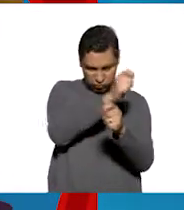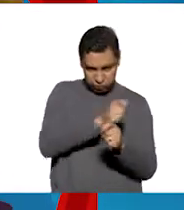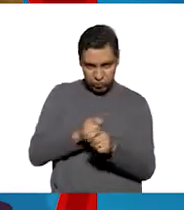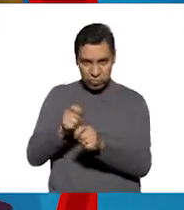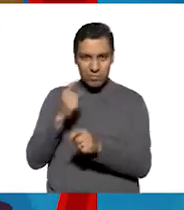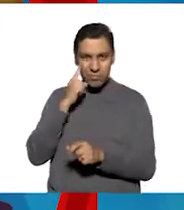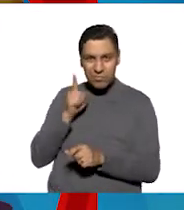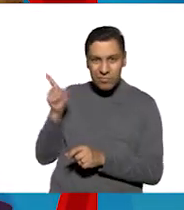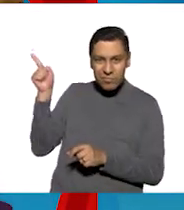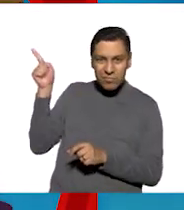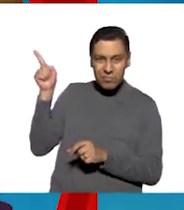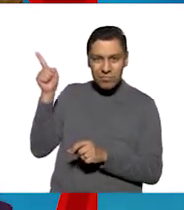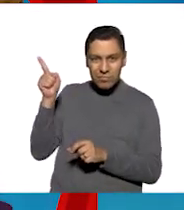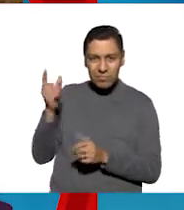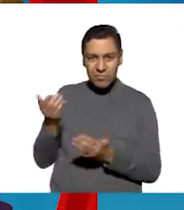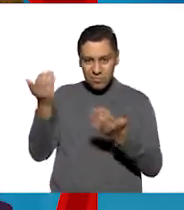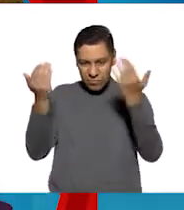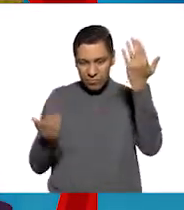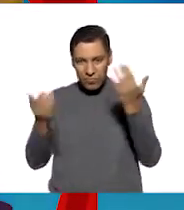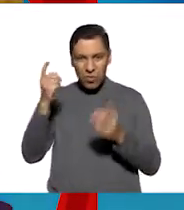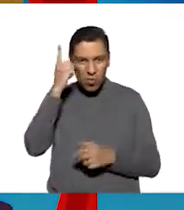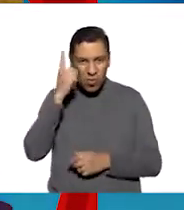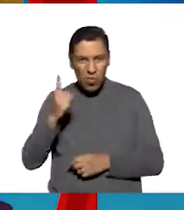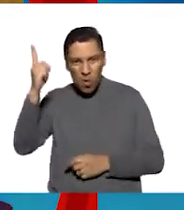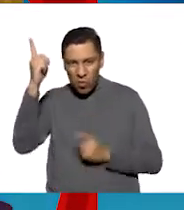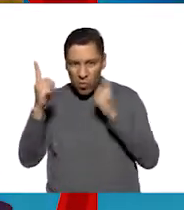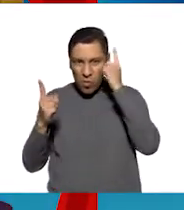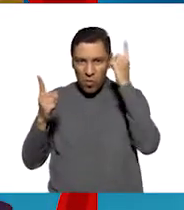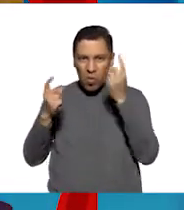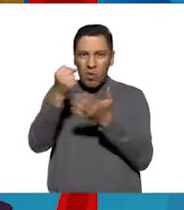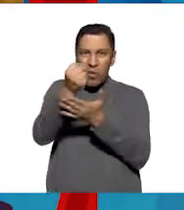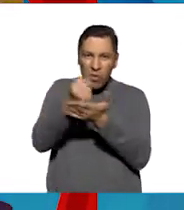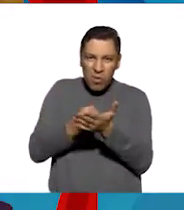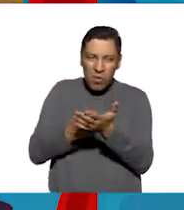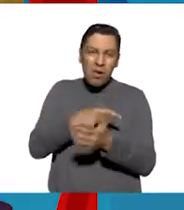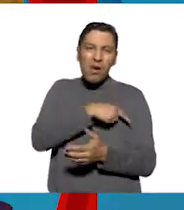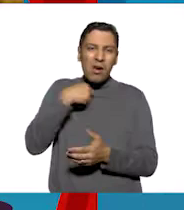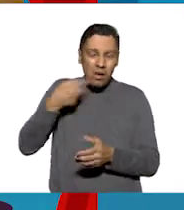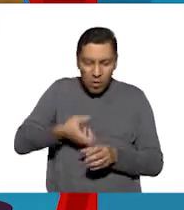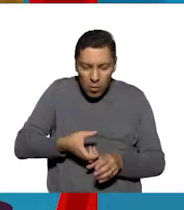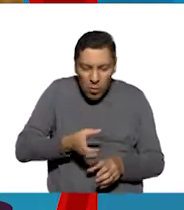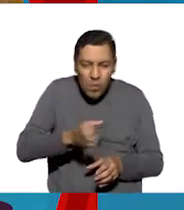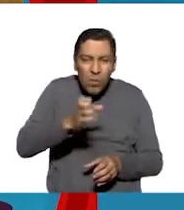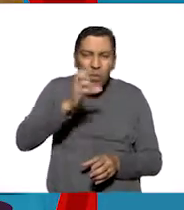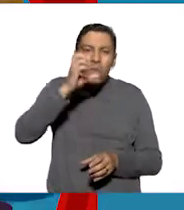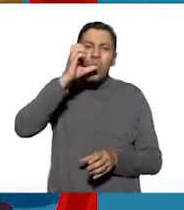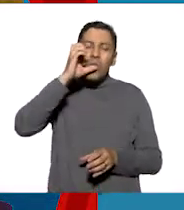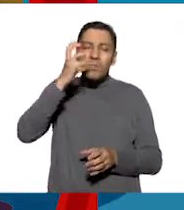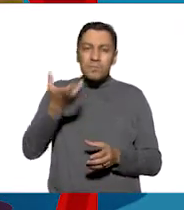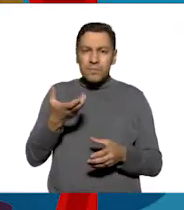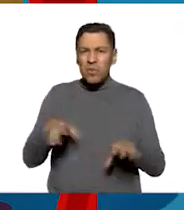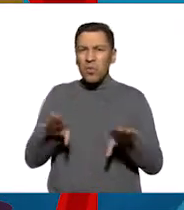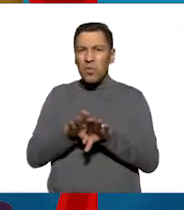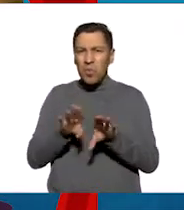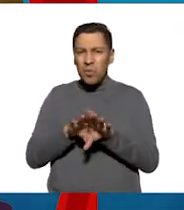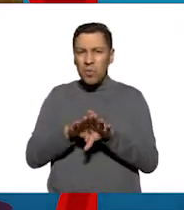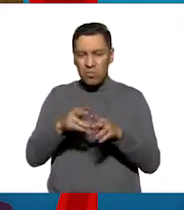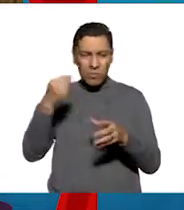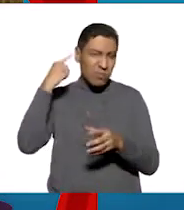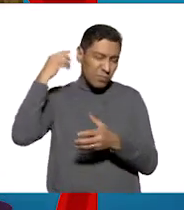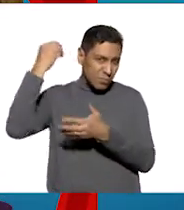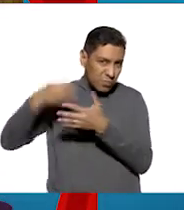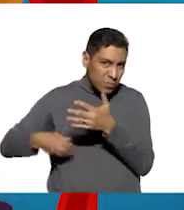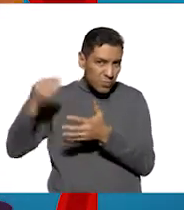ver a dos dioses sacrificándose, tomando sangre de sus orejas. Uno de ellos se ha identificado